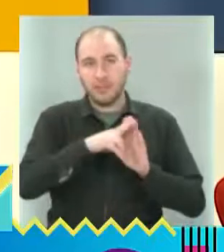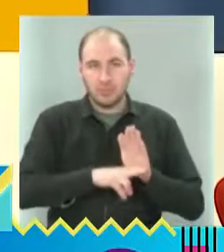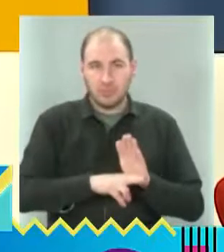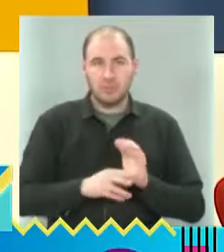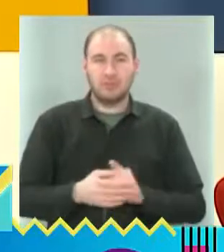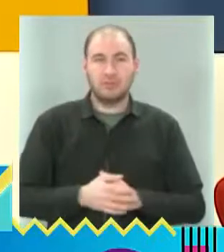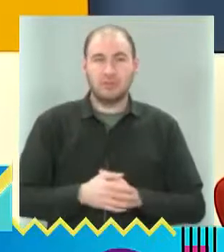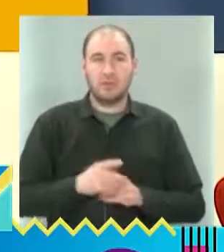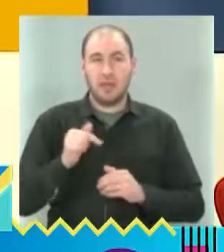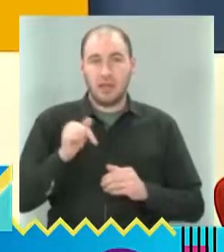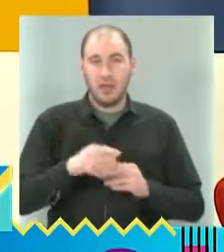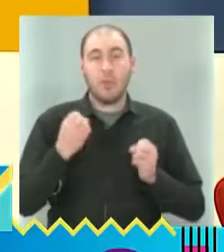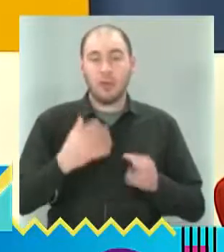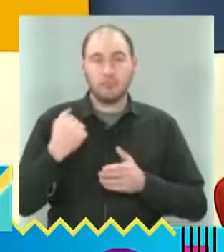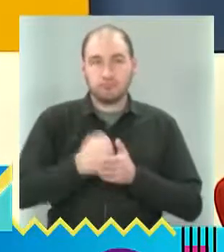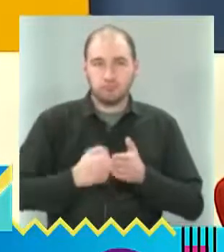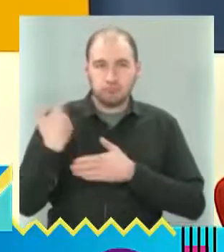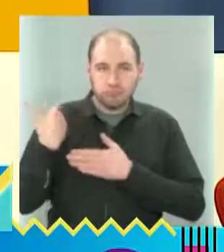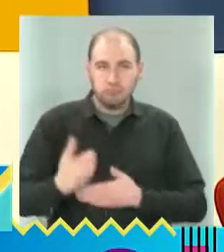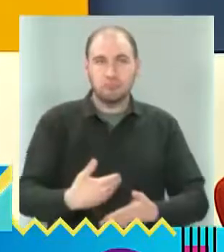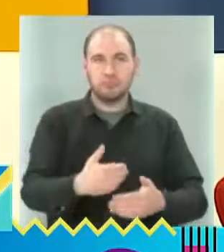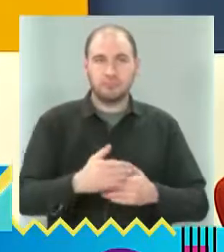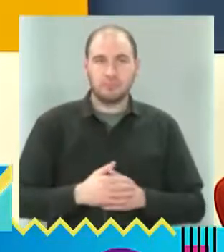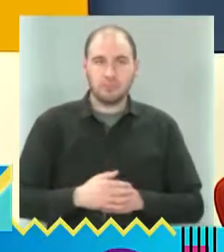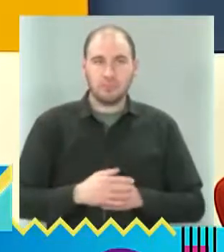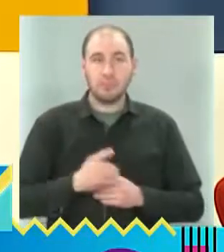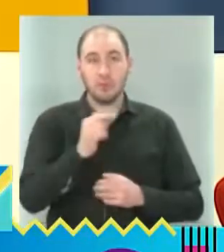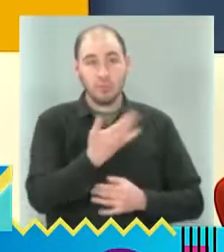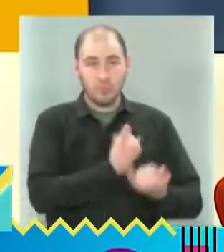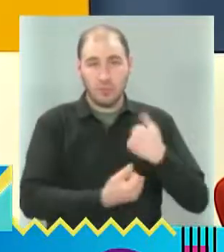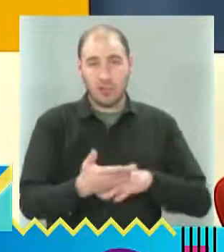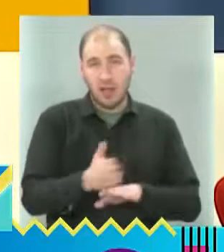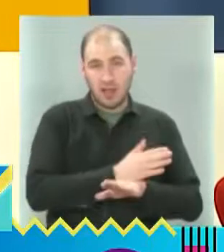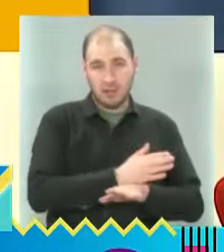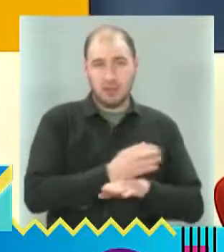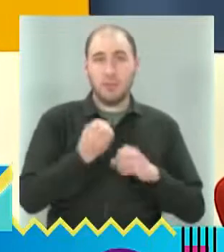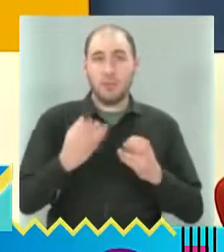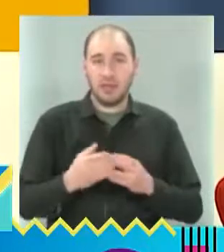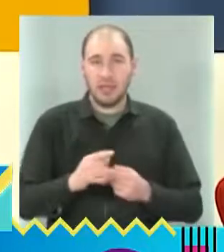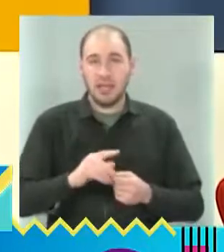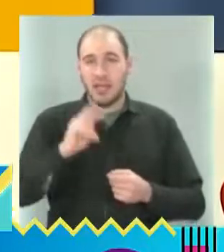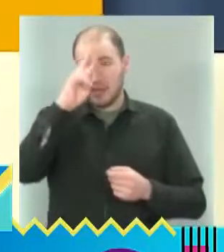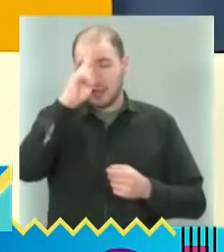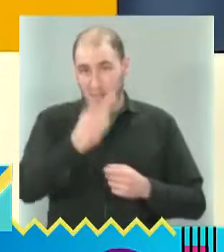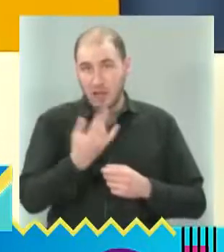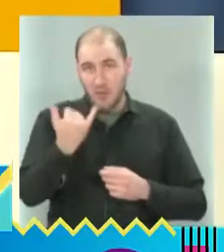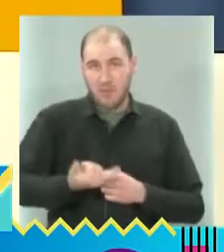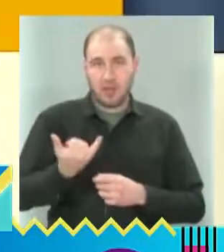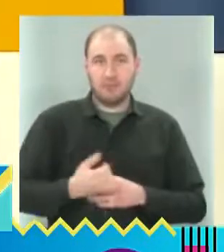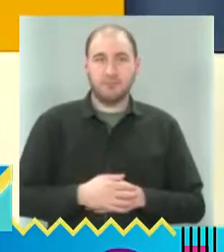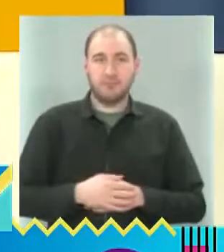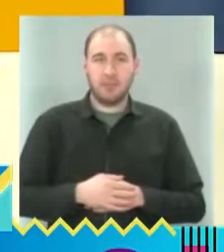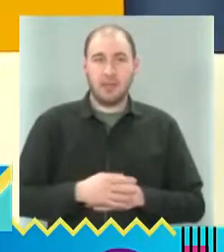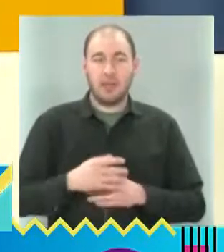presupuesto y es consecuencia también de lo que tienes que ver en tu introducción, porque al haber un cambio de paradigma,